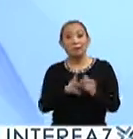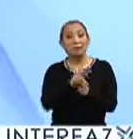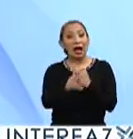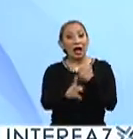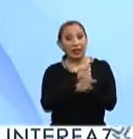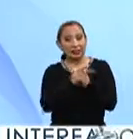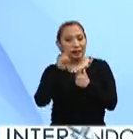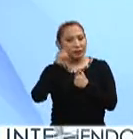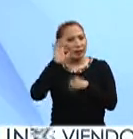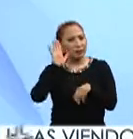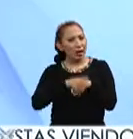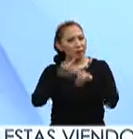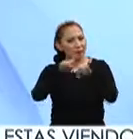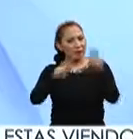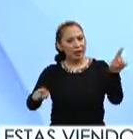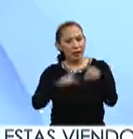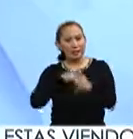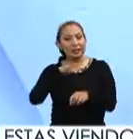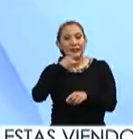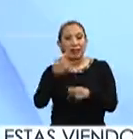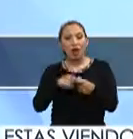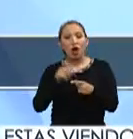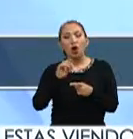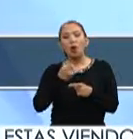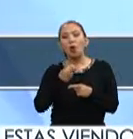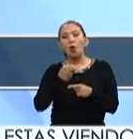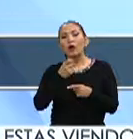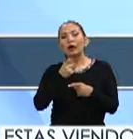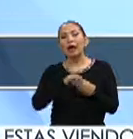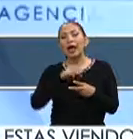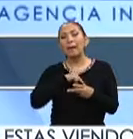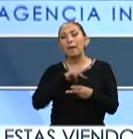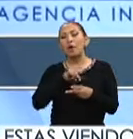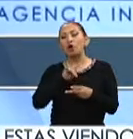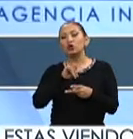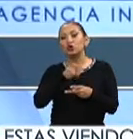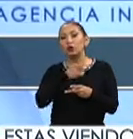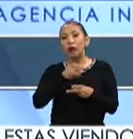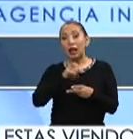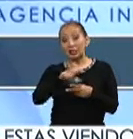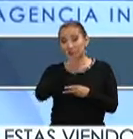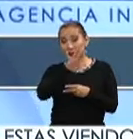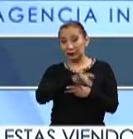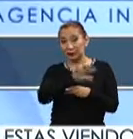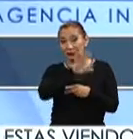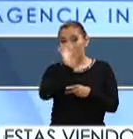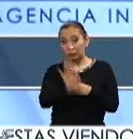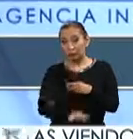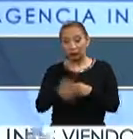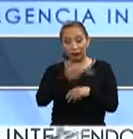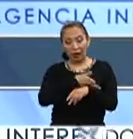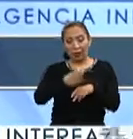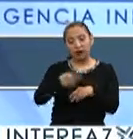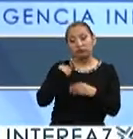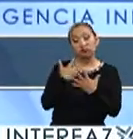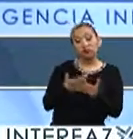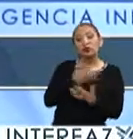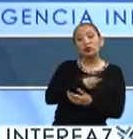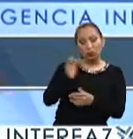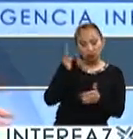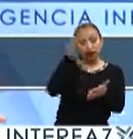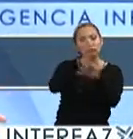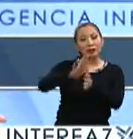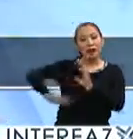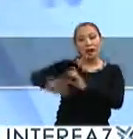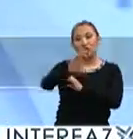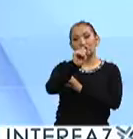en los que se aprecia más diferencia son Chile, Hungría y Portugal, donde el 50% de las familias esperan que sus hijos trabajen en